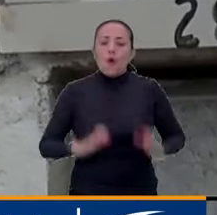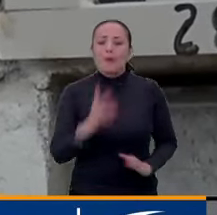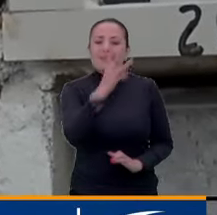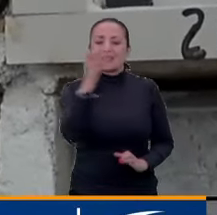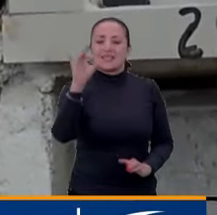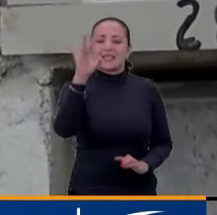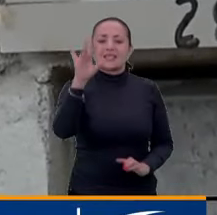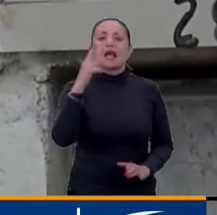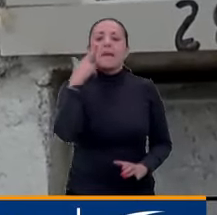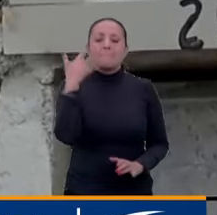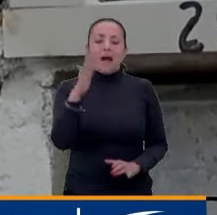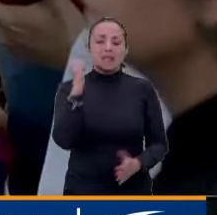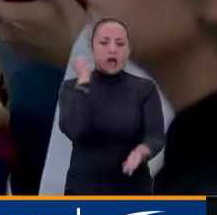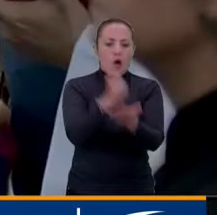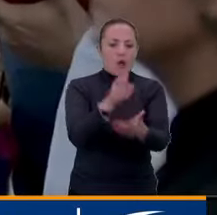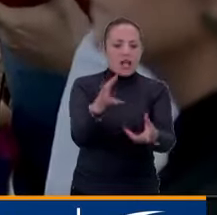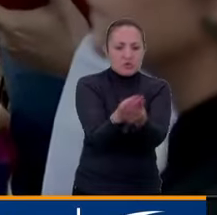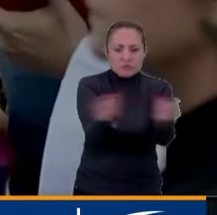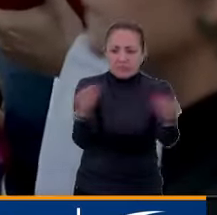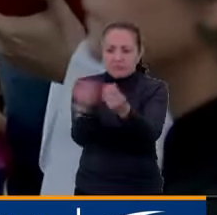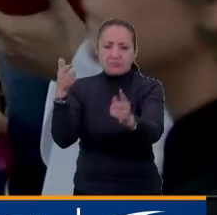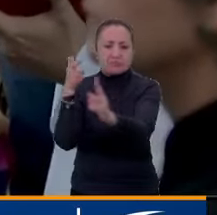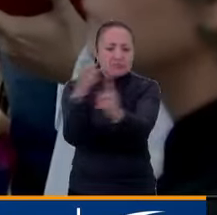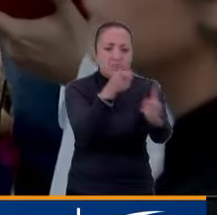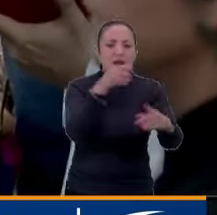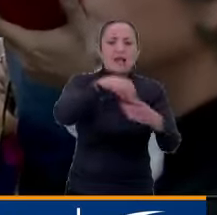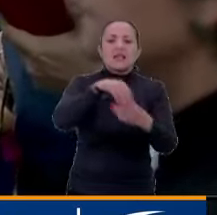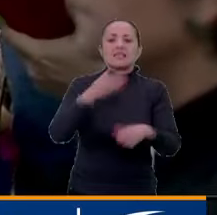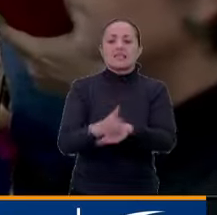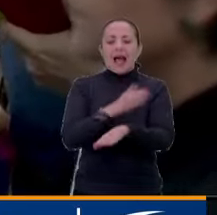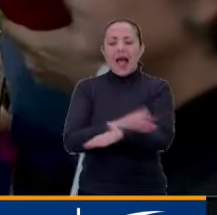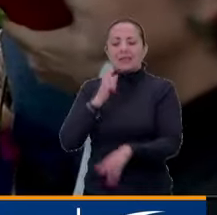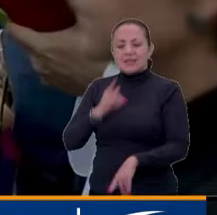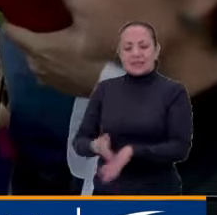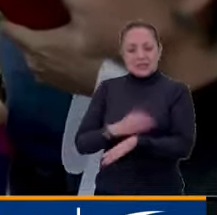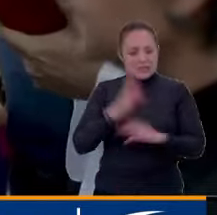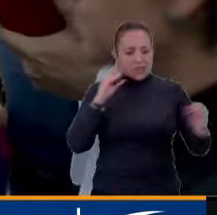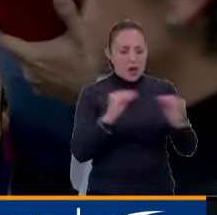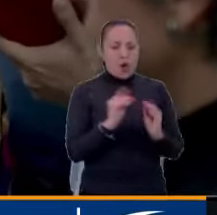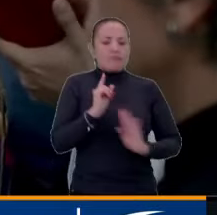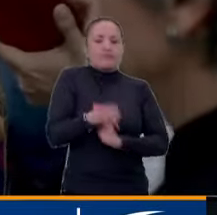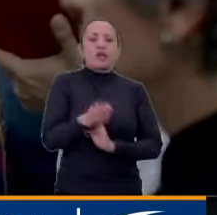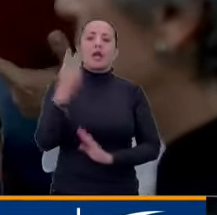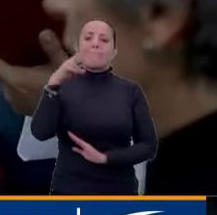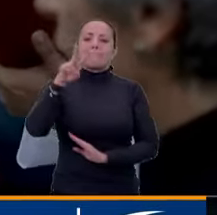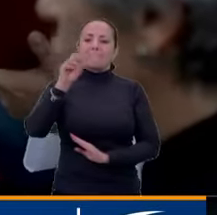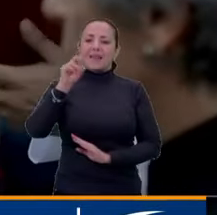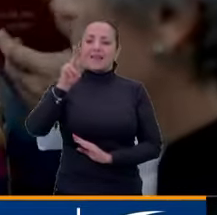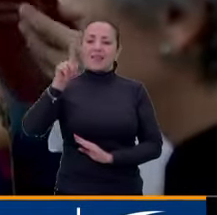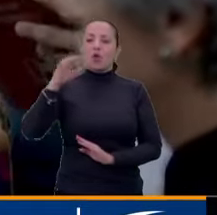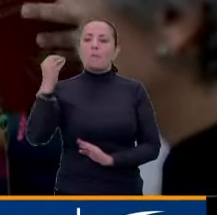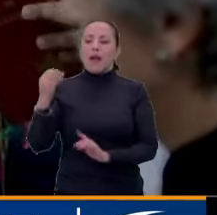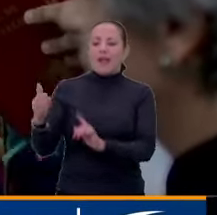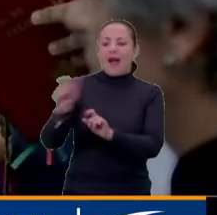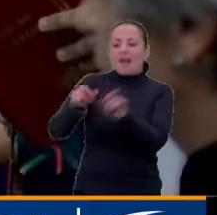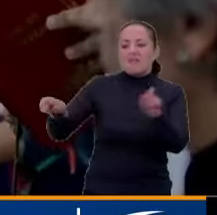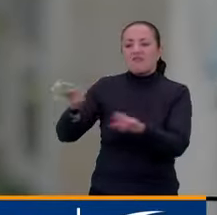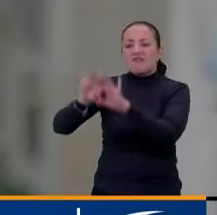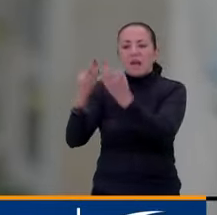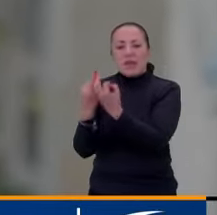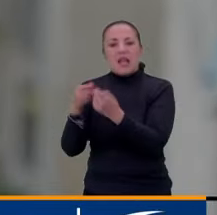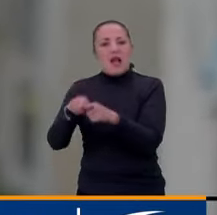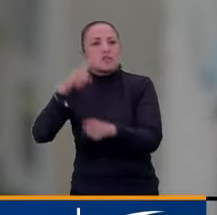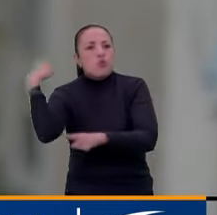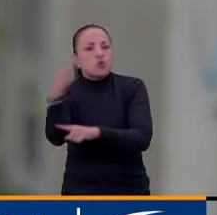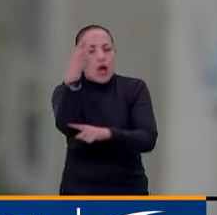víctimas de desaparición forzada en el marco de una medida cautelar adoptada en 2021 para proteger a las familias buscadoras